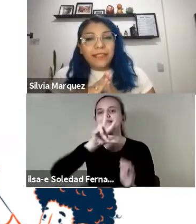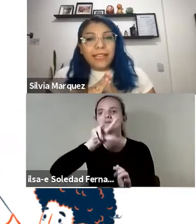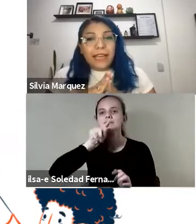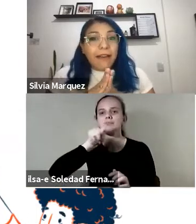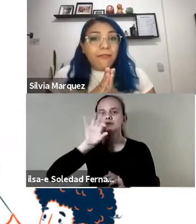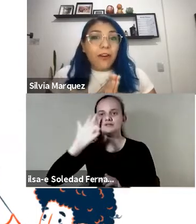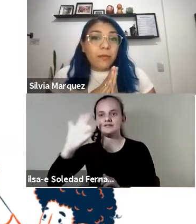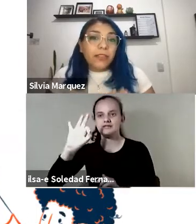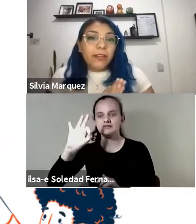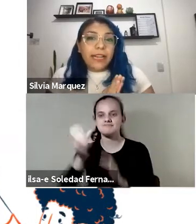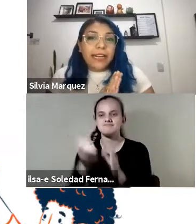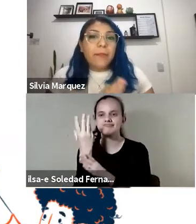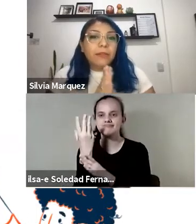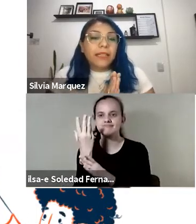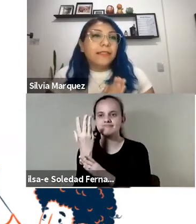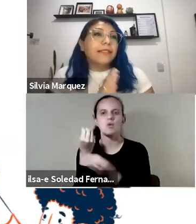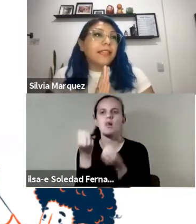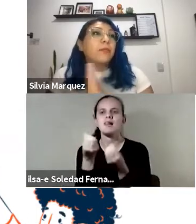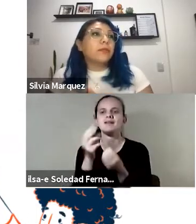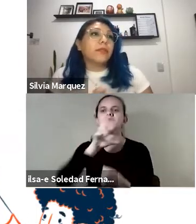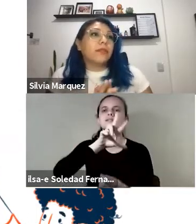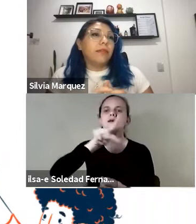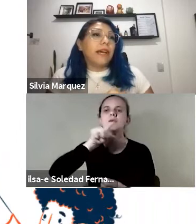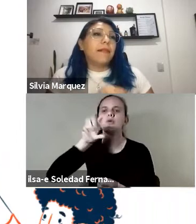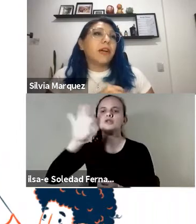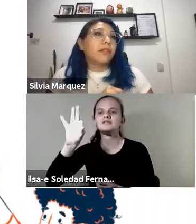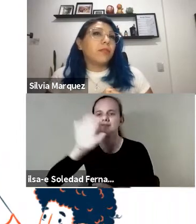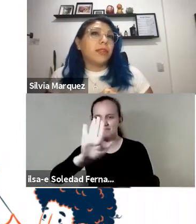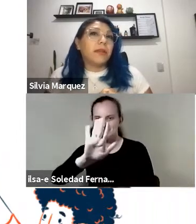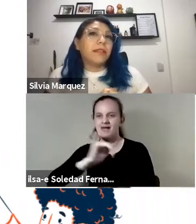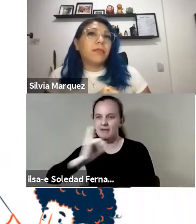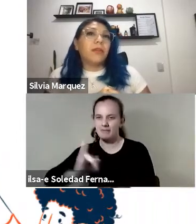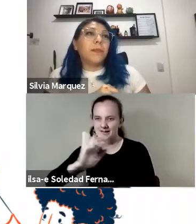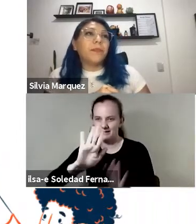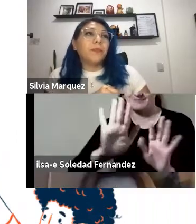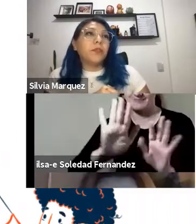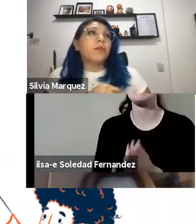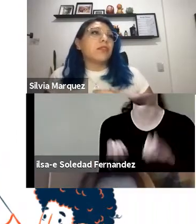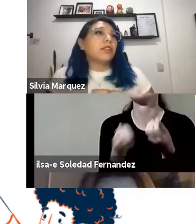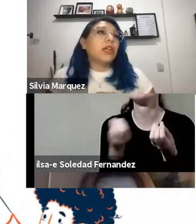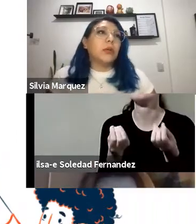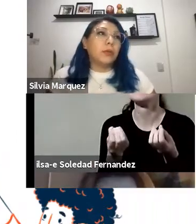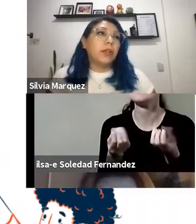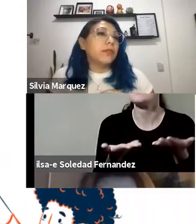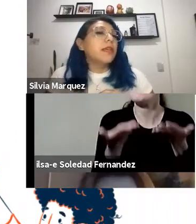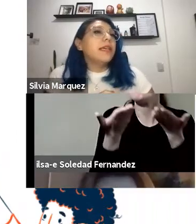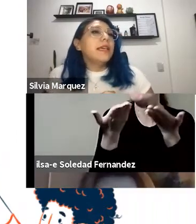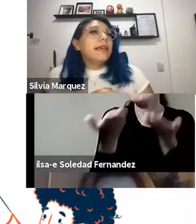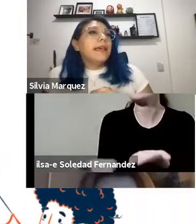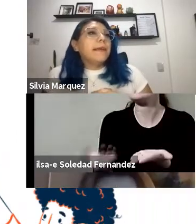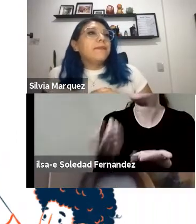momento formando las pautas 3.0. Ahí vamos a contar un poquito más de cómo son estos de los números.